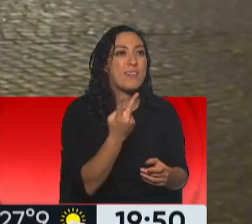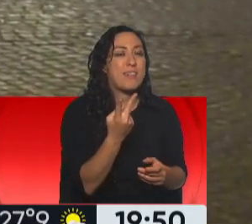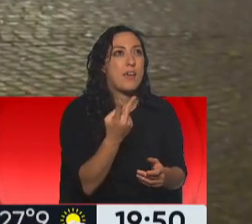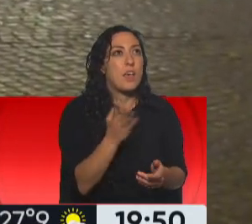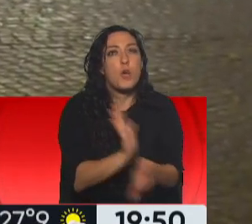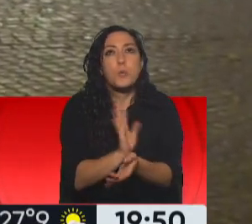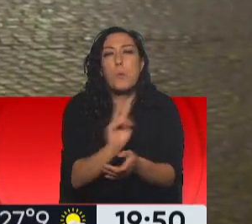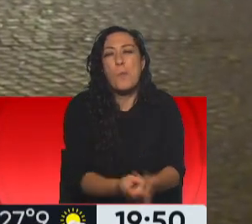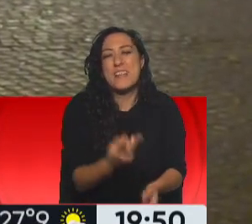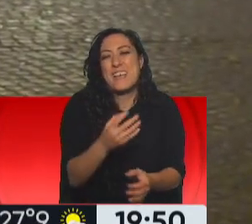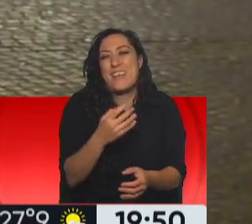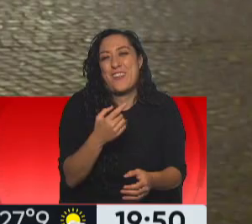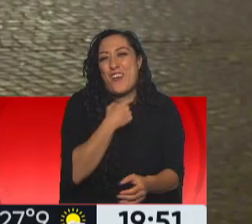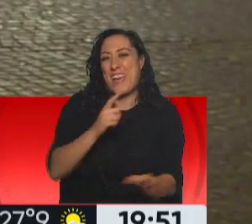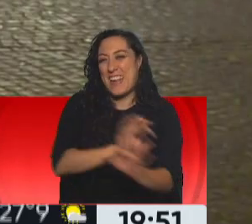tener una